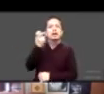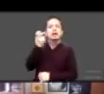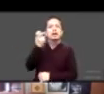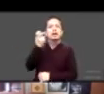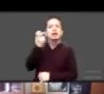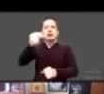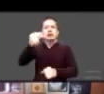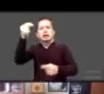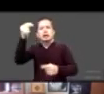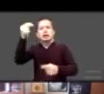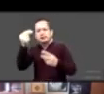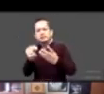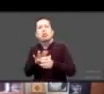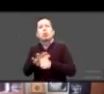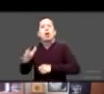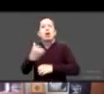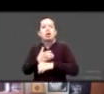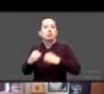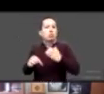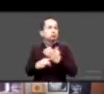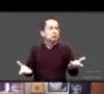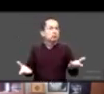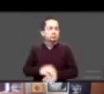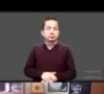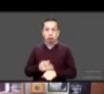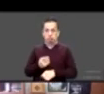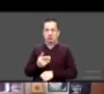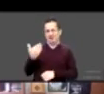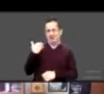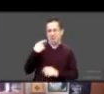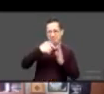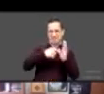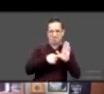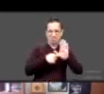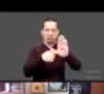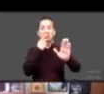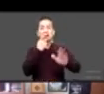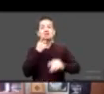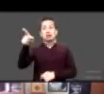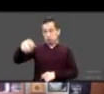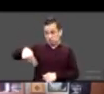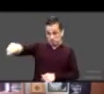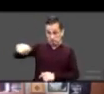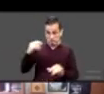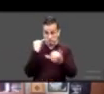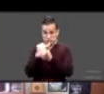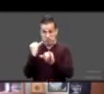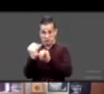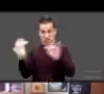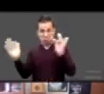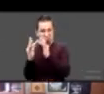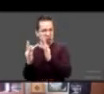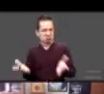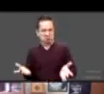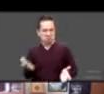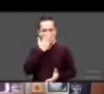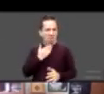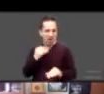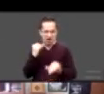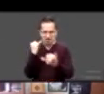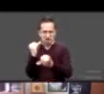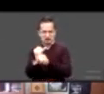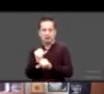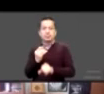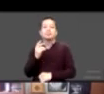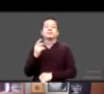la chica en el video de hace ratito, no tienen acceso a internet y las aproximaciones y las intervenciones que tenemos